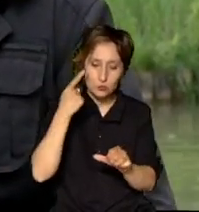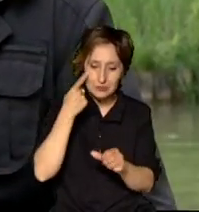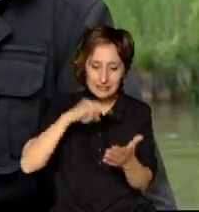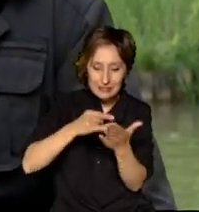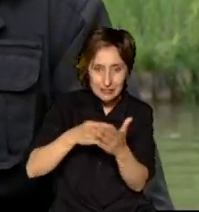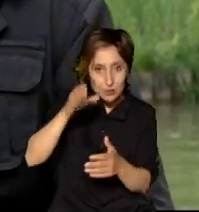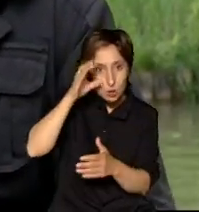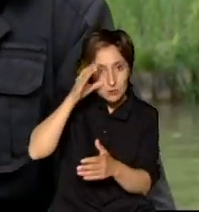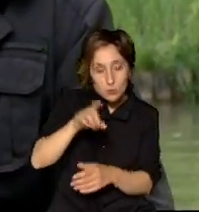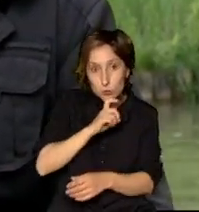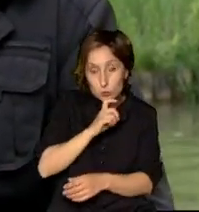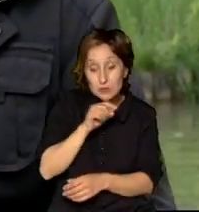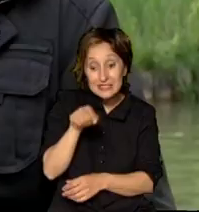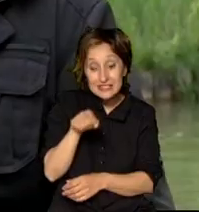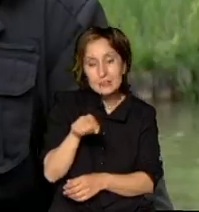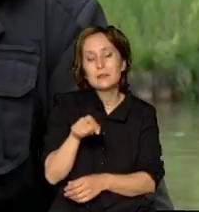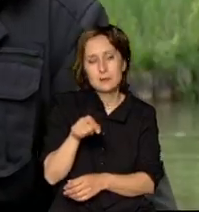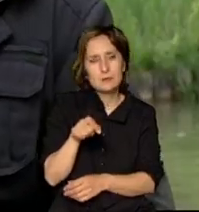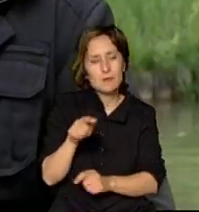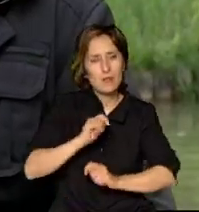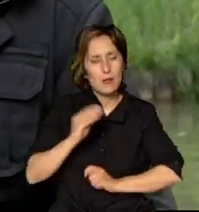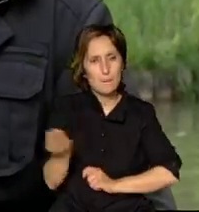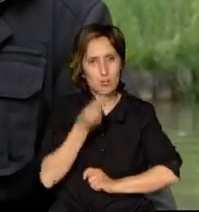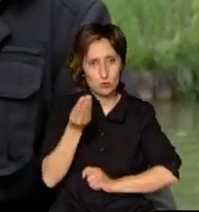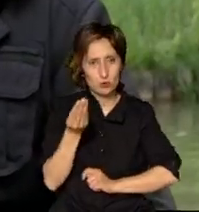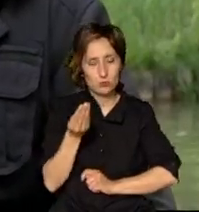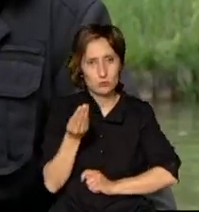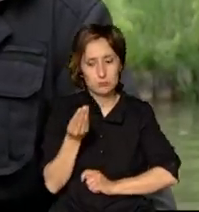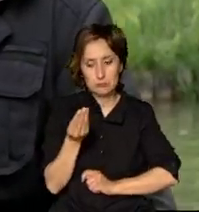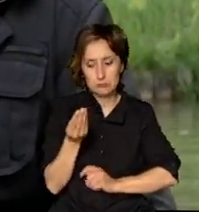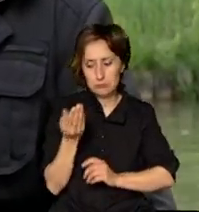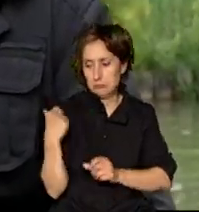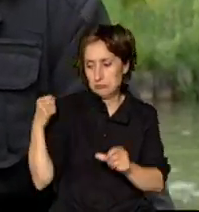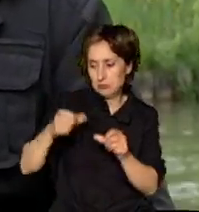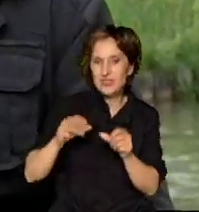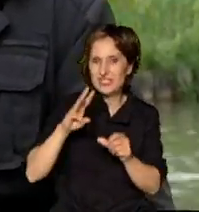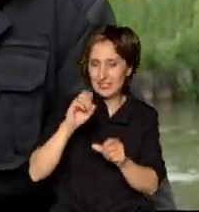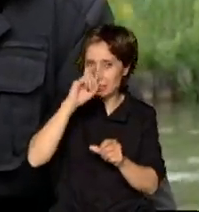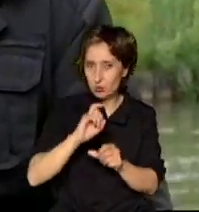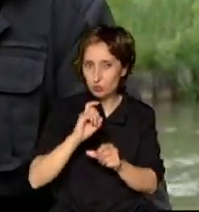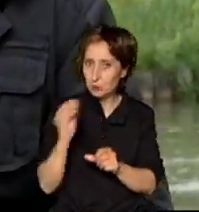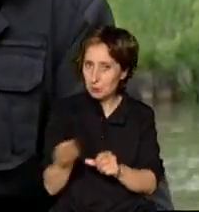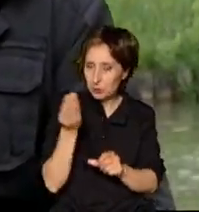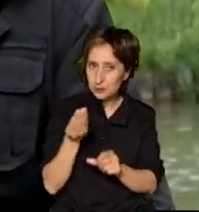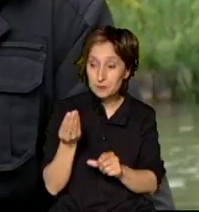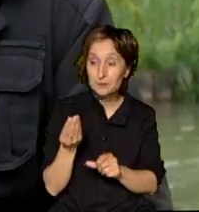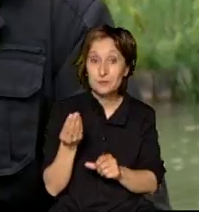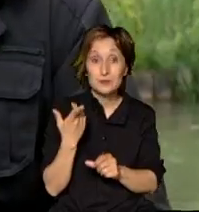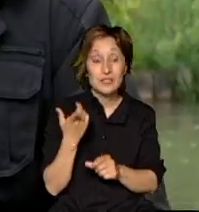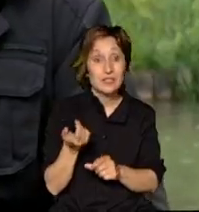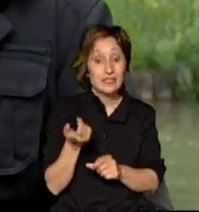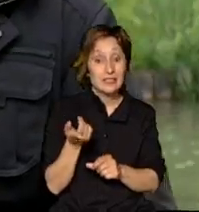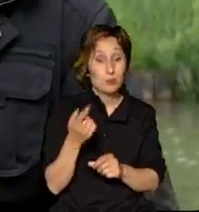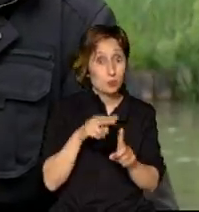observación, etc. Entonces, en ese sentido hemos mejorado mucho en los últimos 30 años y desde ese prisma pues